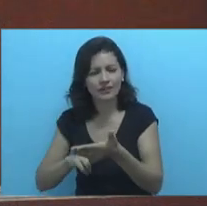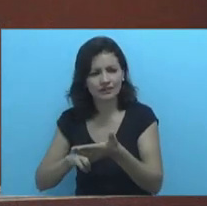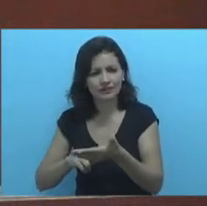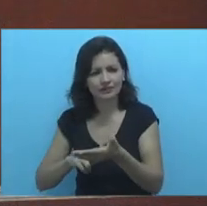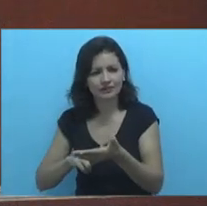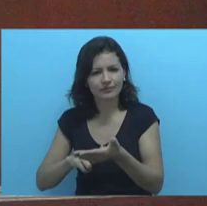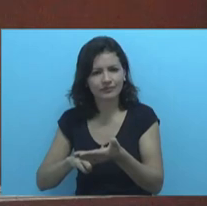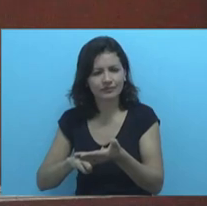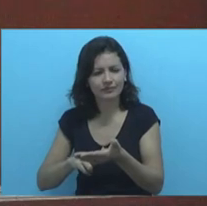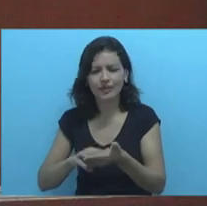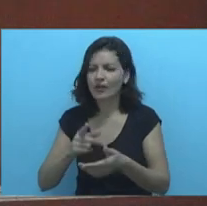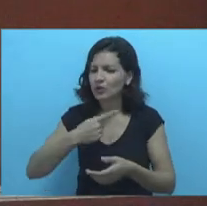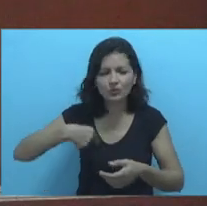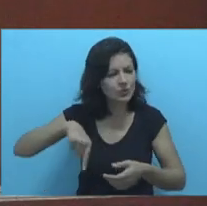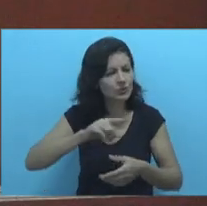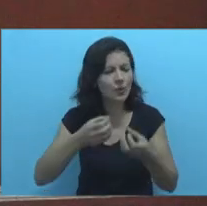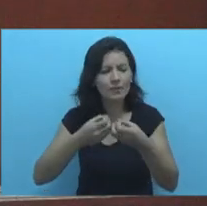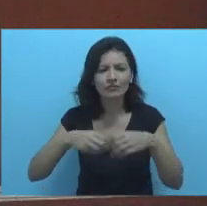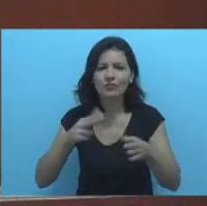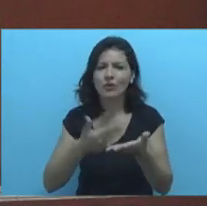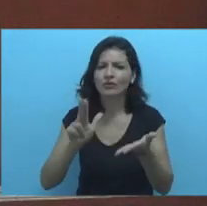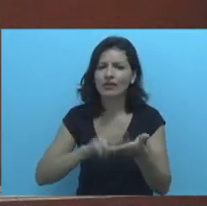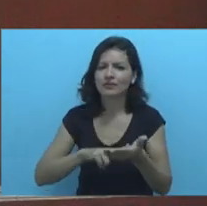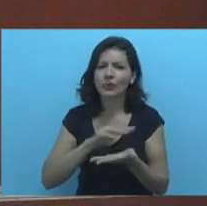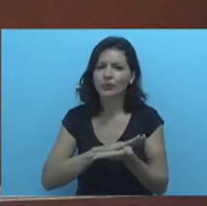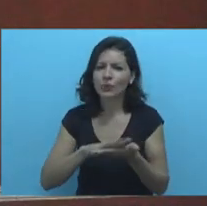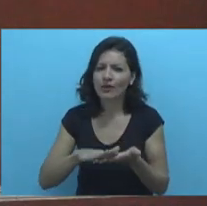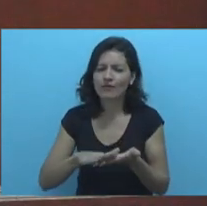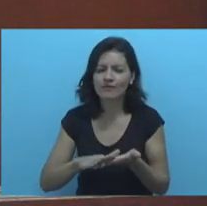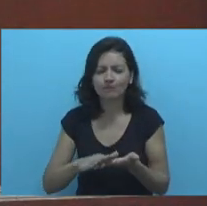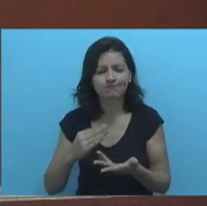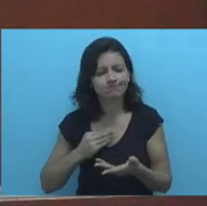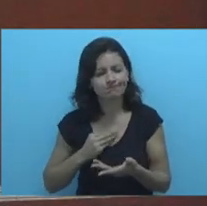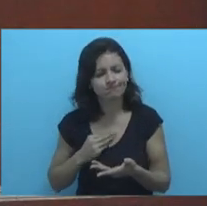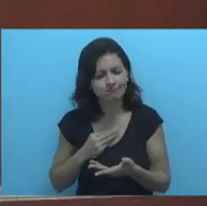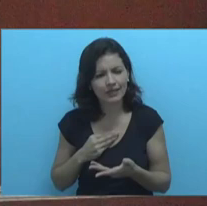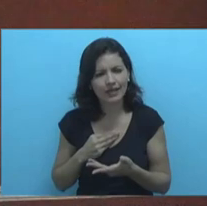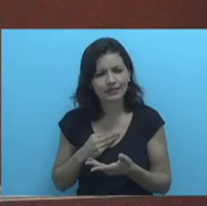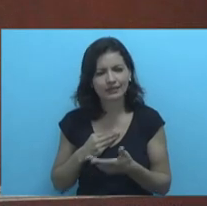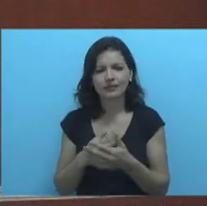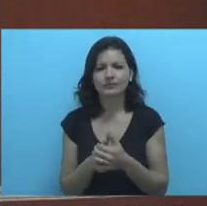Y yo creo que hay un comienzo nuevo de esperanza en el dolor, querida Clara,